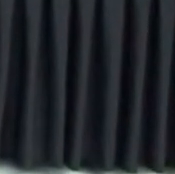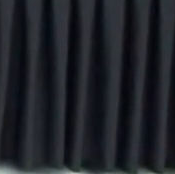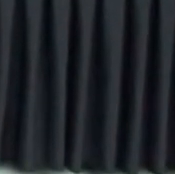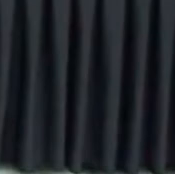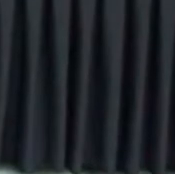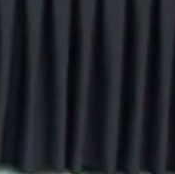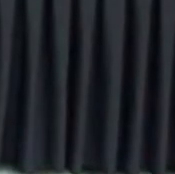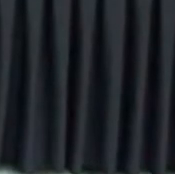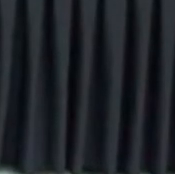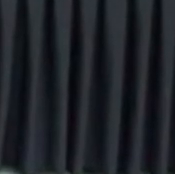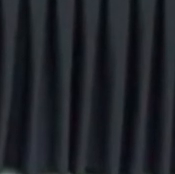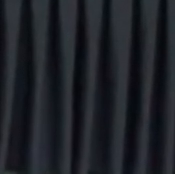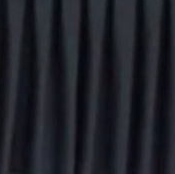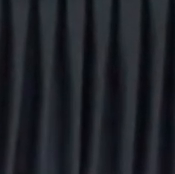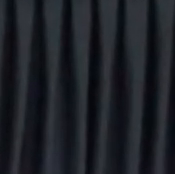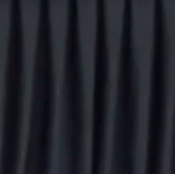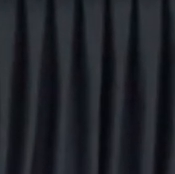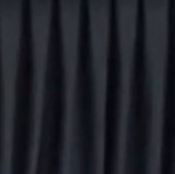acuerdo. De este lado todos, por favor.